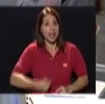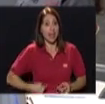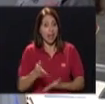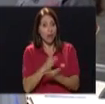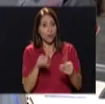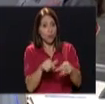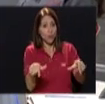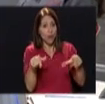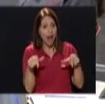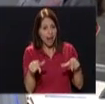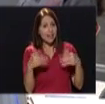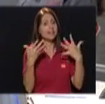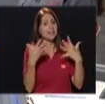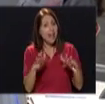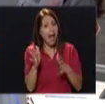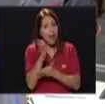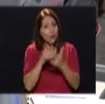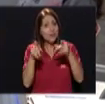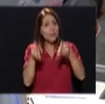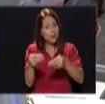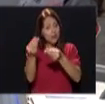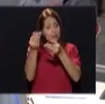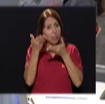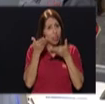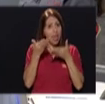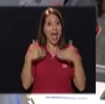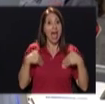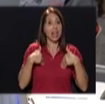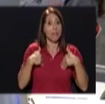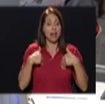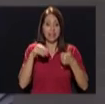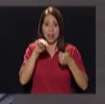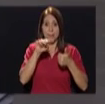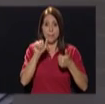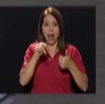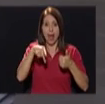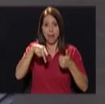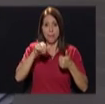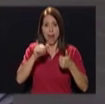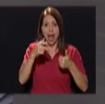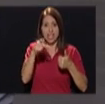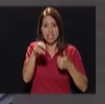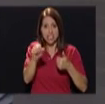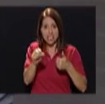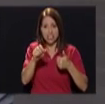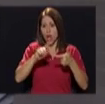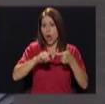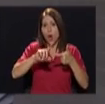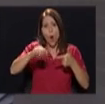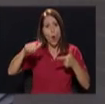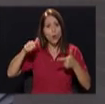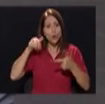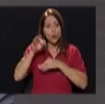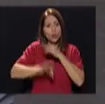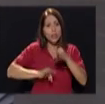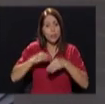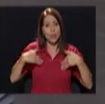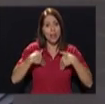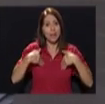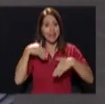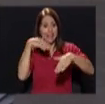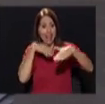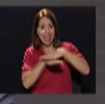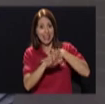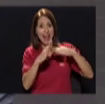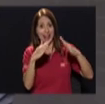en algunos sectores de Heredia, yo tengo conocidos que me hablan de que entran animales, no solo mapaches, sino otro tipo de otras especies de animales.